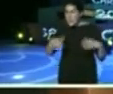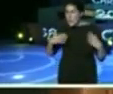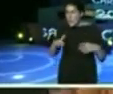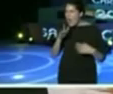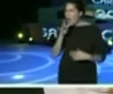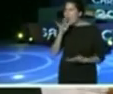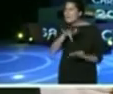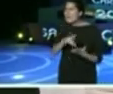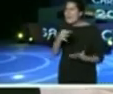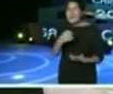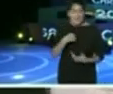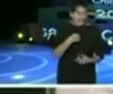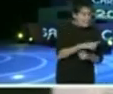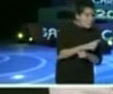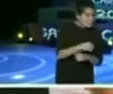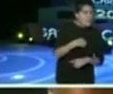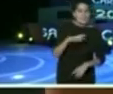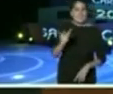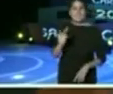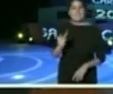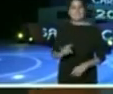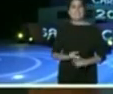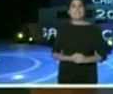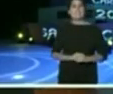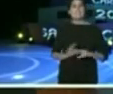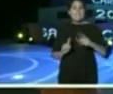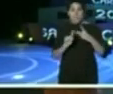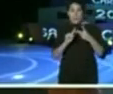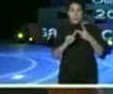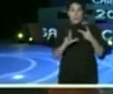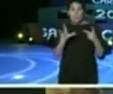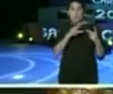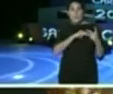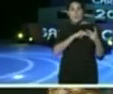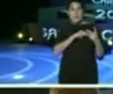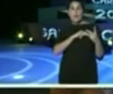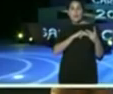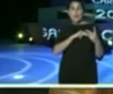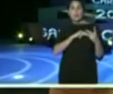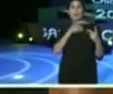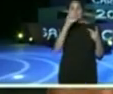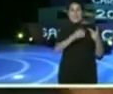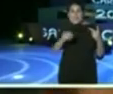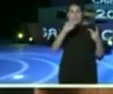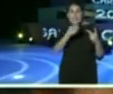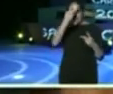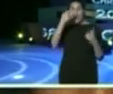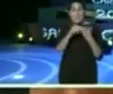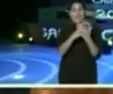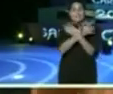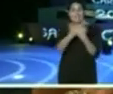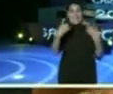a pasar? ¿Está nervioso? Yo sí. Vamos a entregar el segundo premio. Segundo premio de interpretación 2016 a la